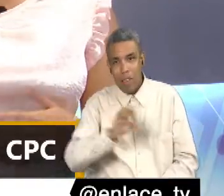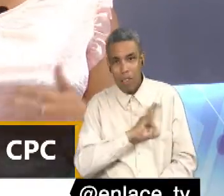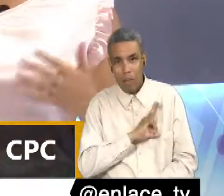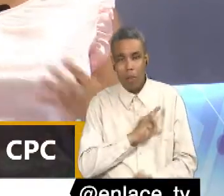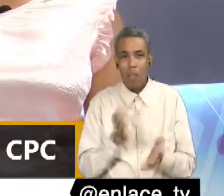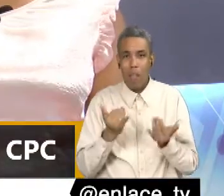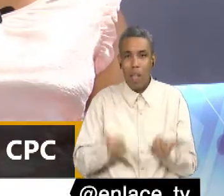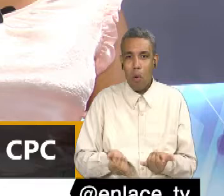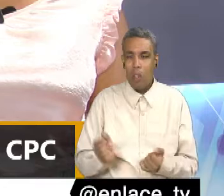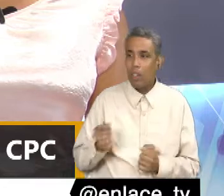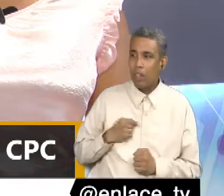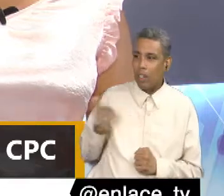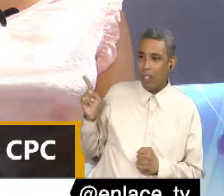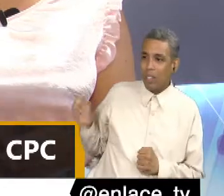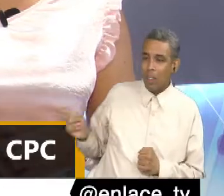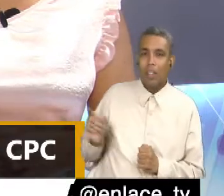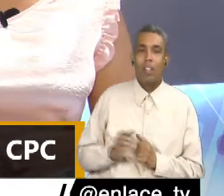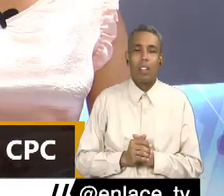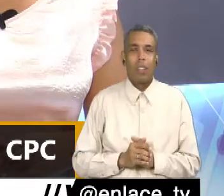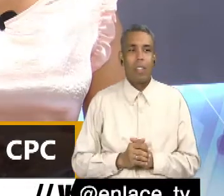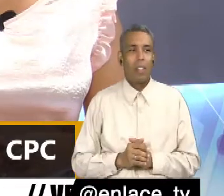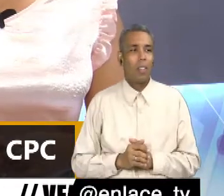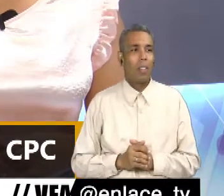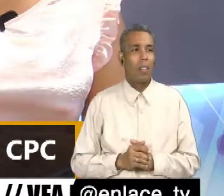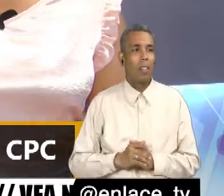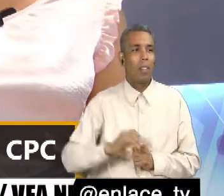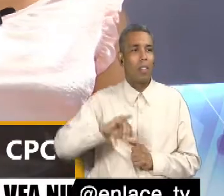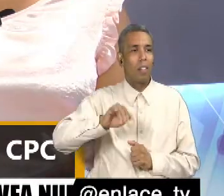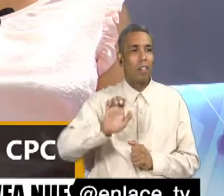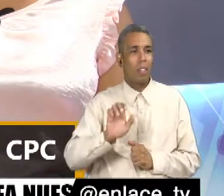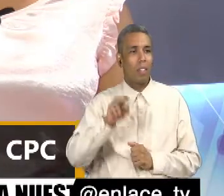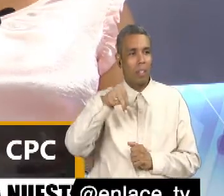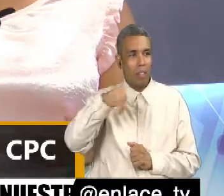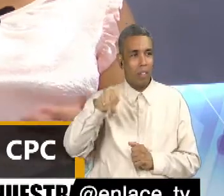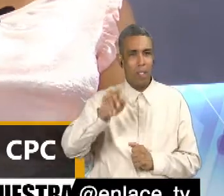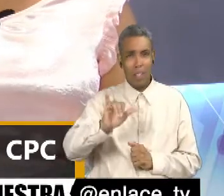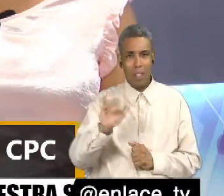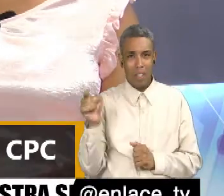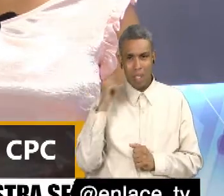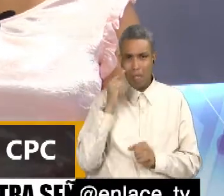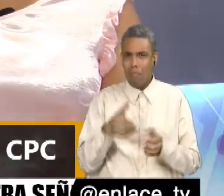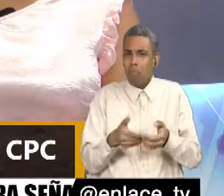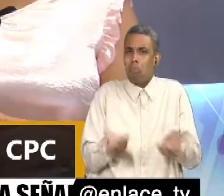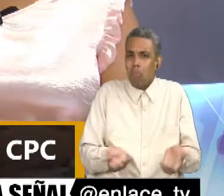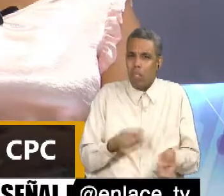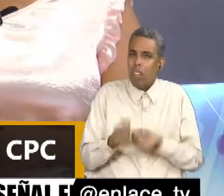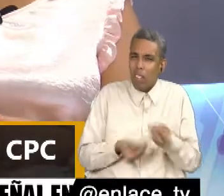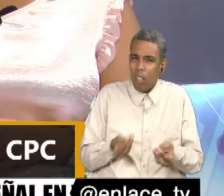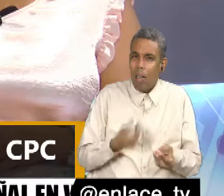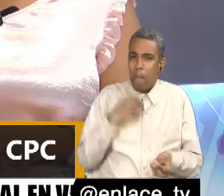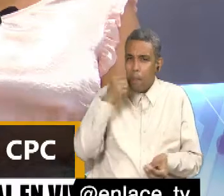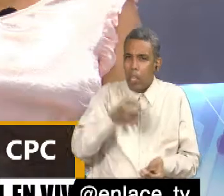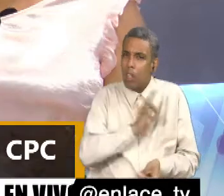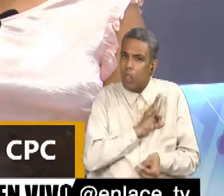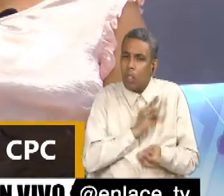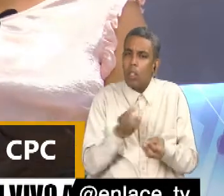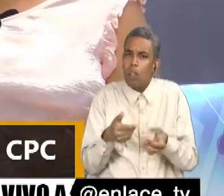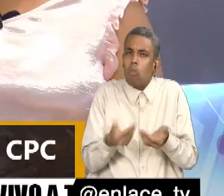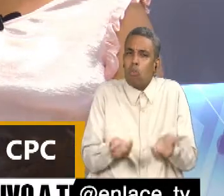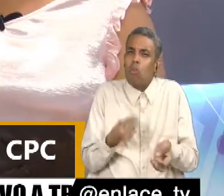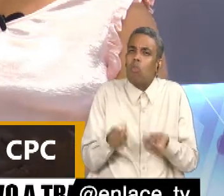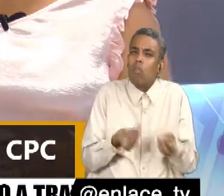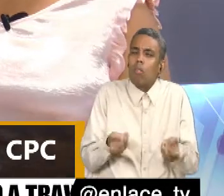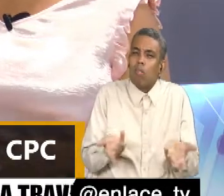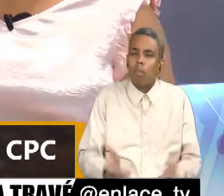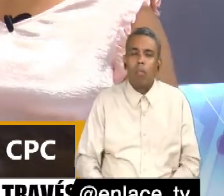Noticias la titular de este despacho, Jenny Suárez Domínguez, a quien le vamos a preguntar de qué se trata esta actividad y qué se tiene dispuesto